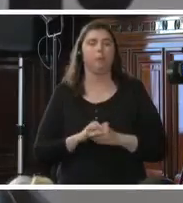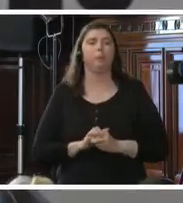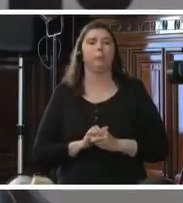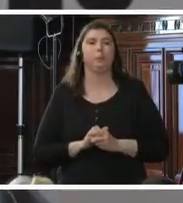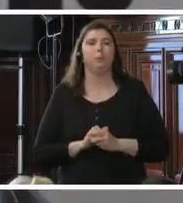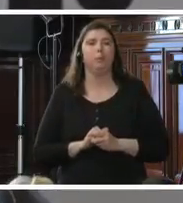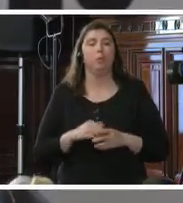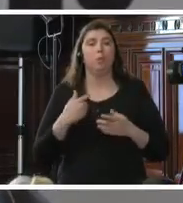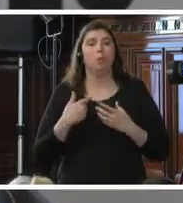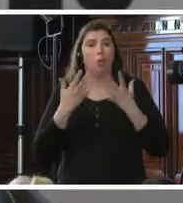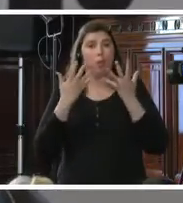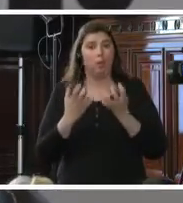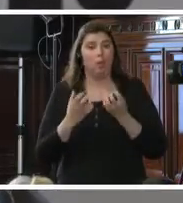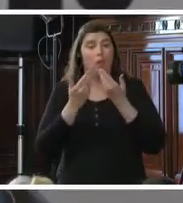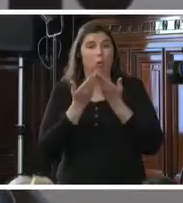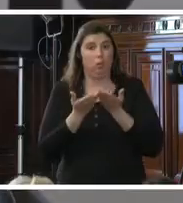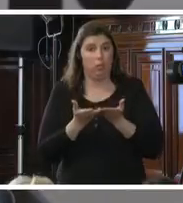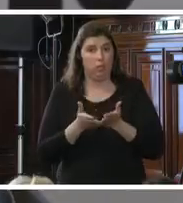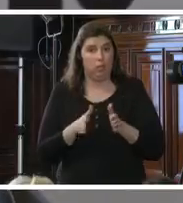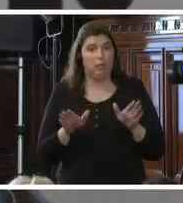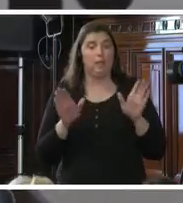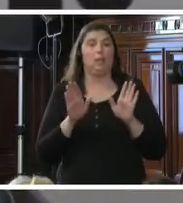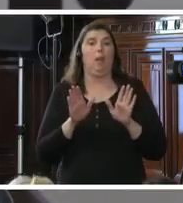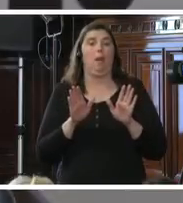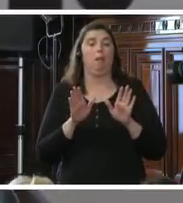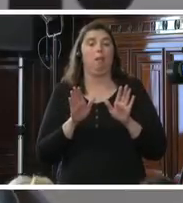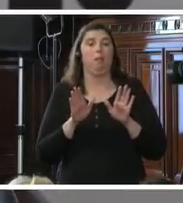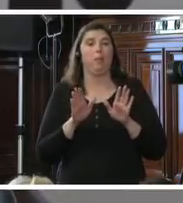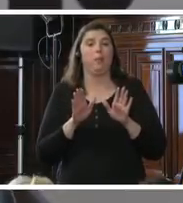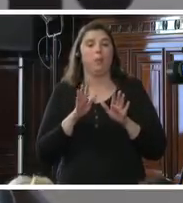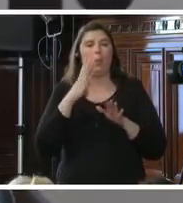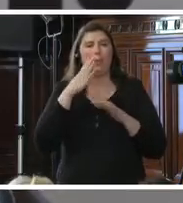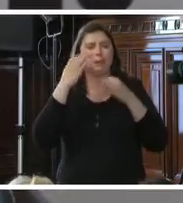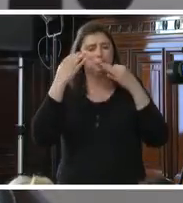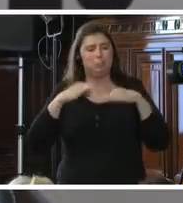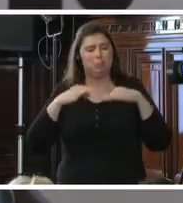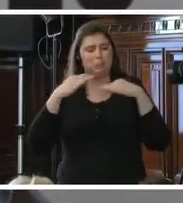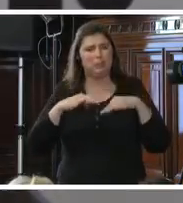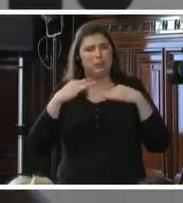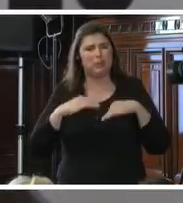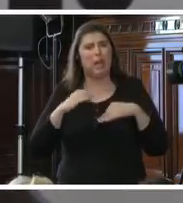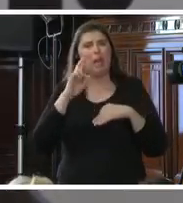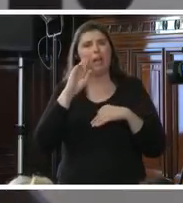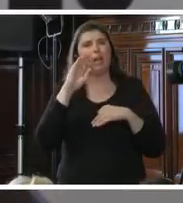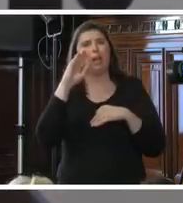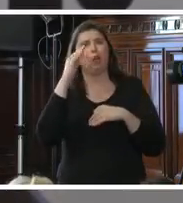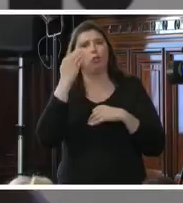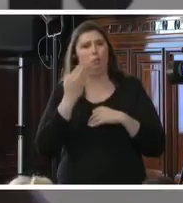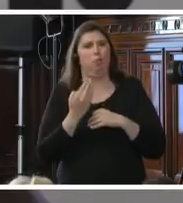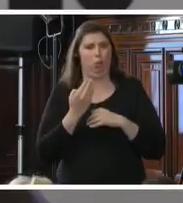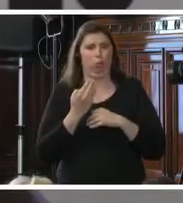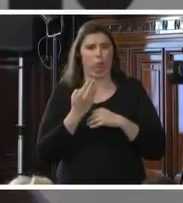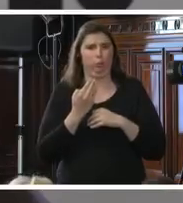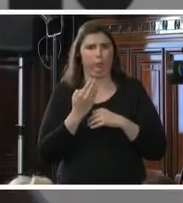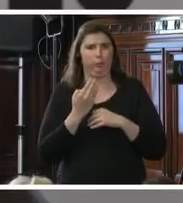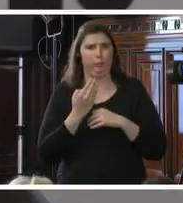Quiero iniciar haciendo un especial reconocimiento del valor